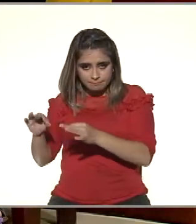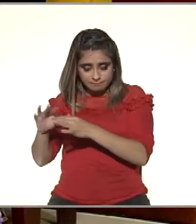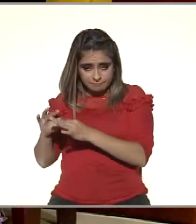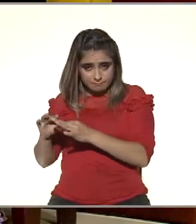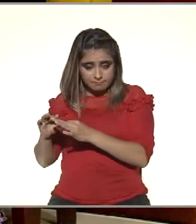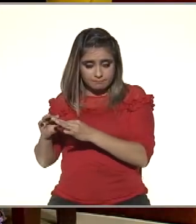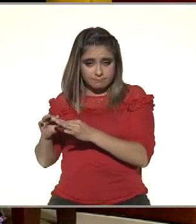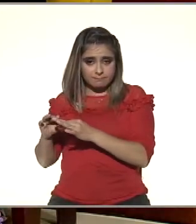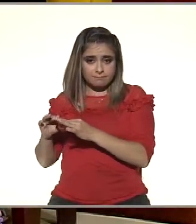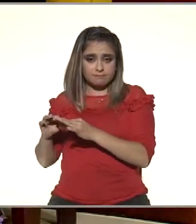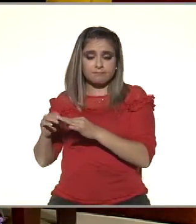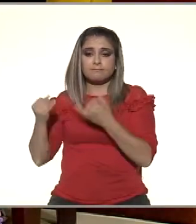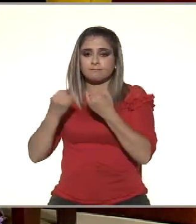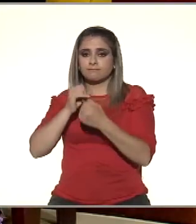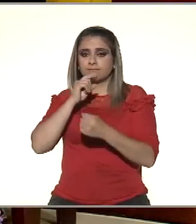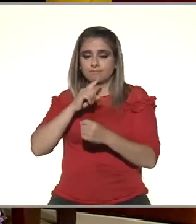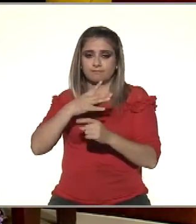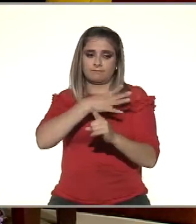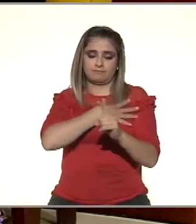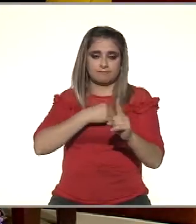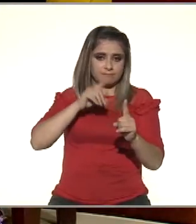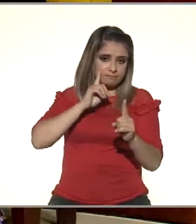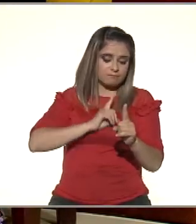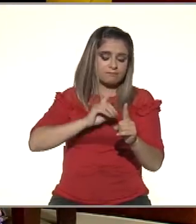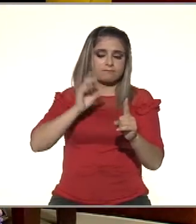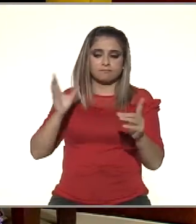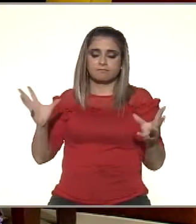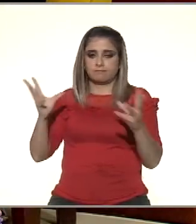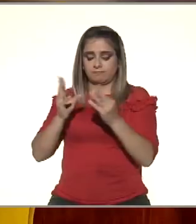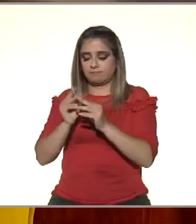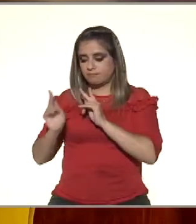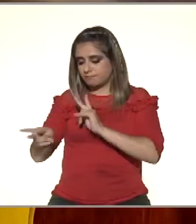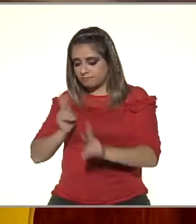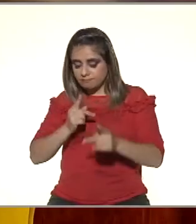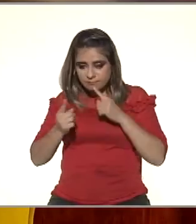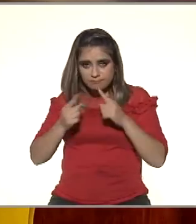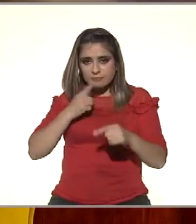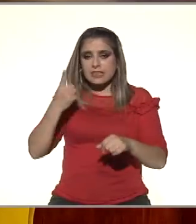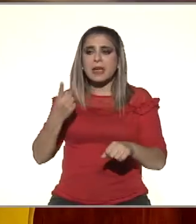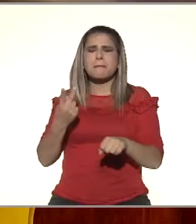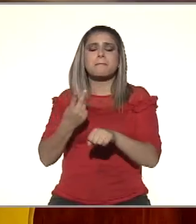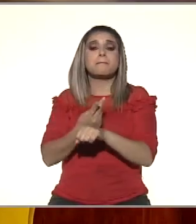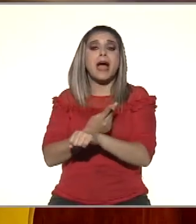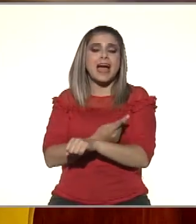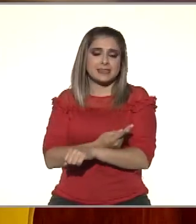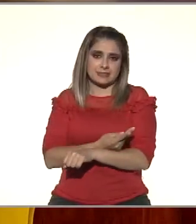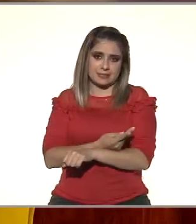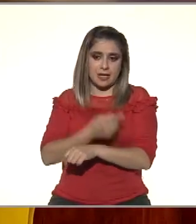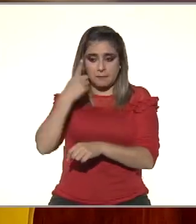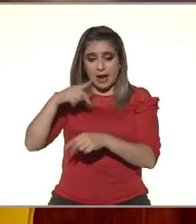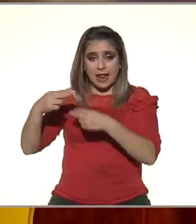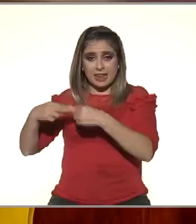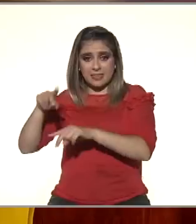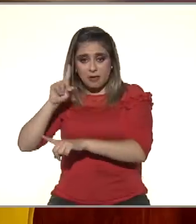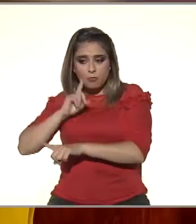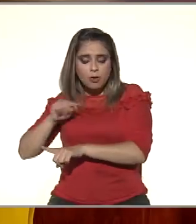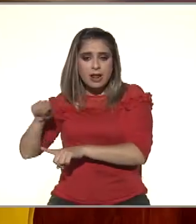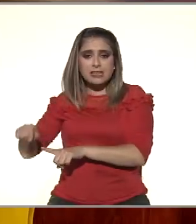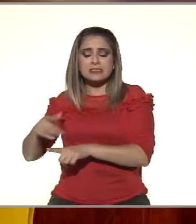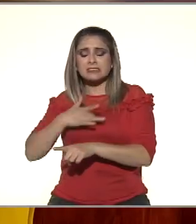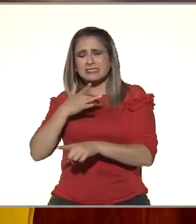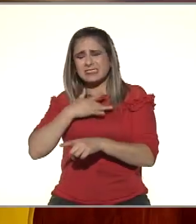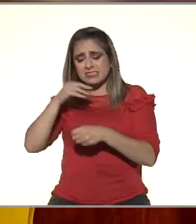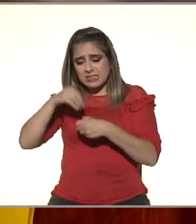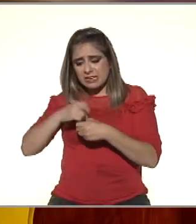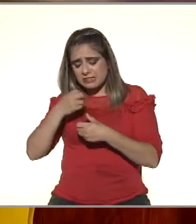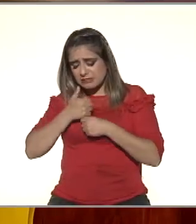supuesto, con su hijo o hija respecto a lo que está sucediendo para que la nieta no cargue con ese